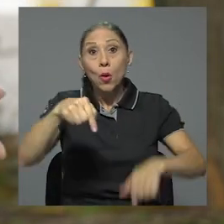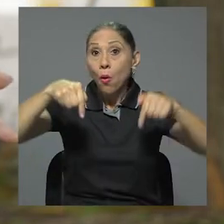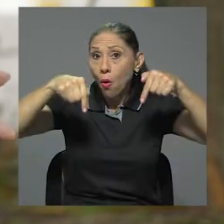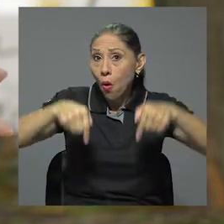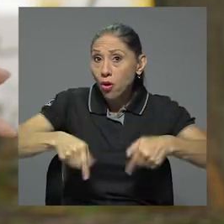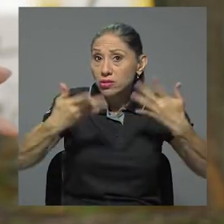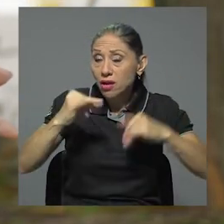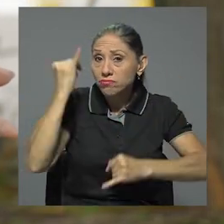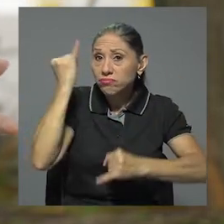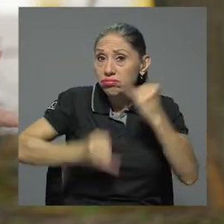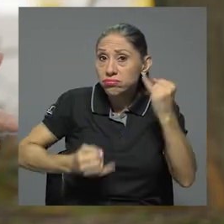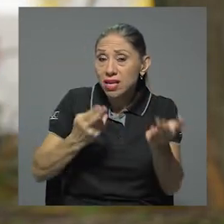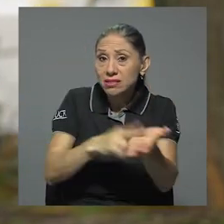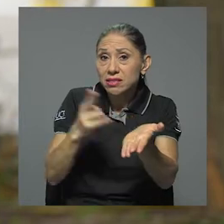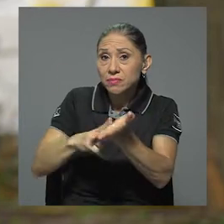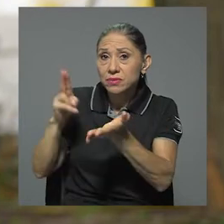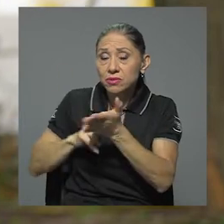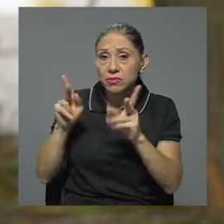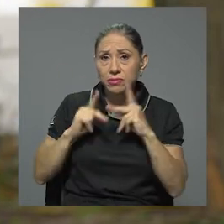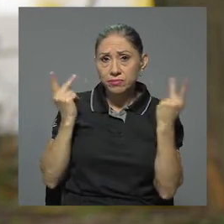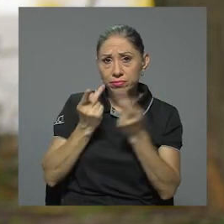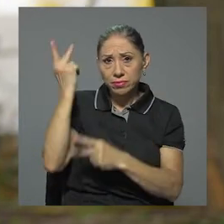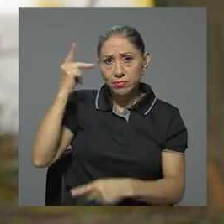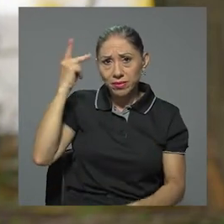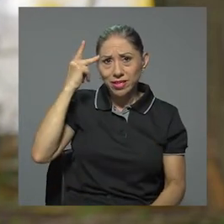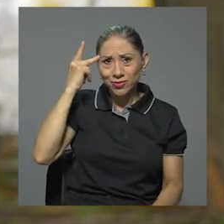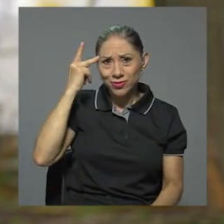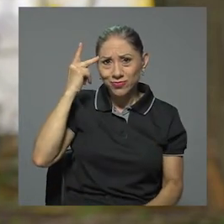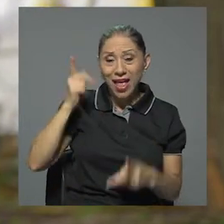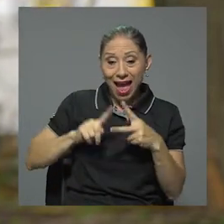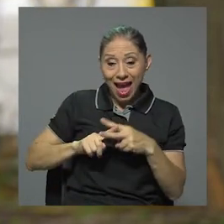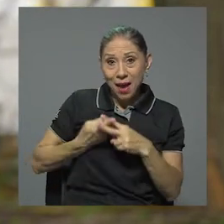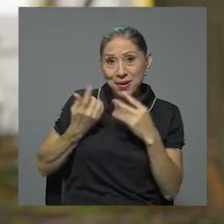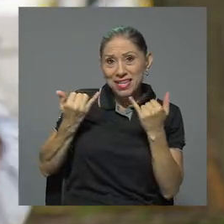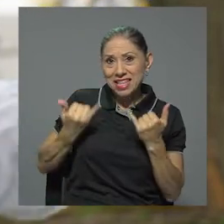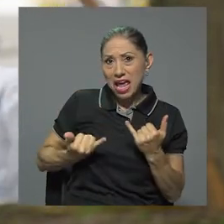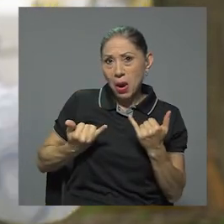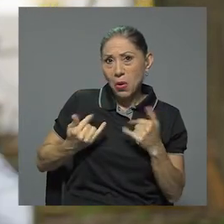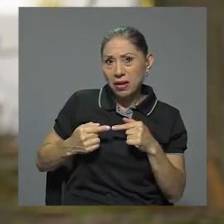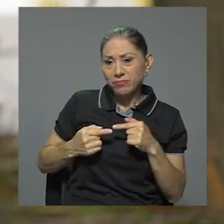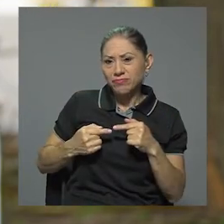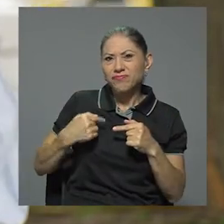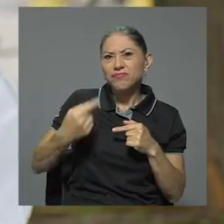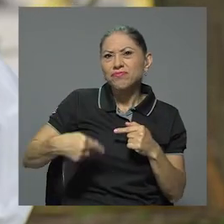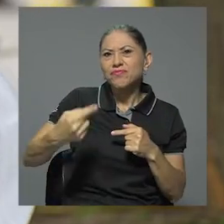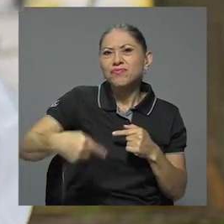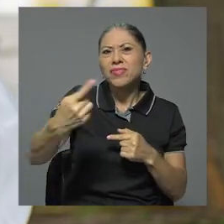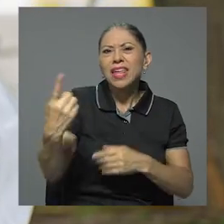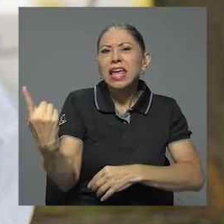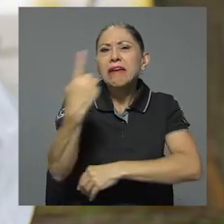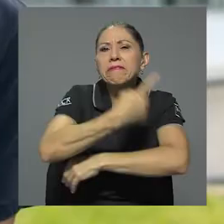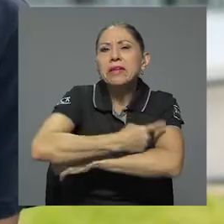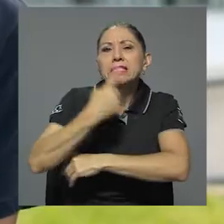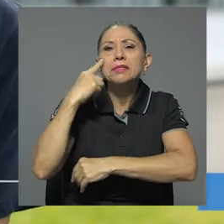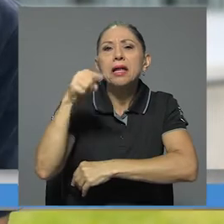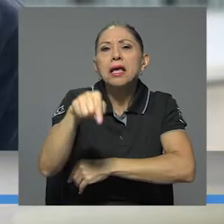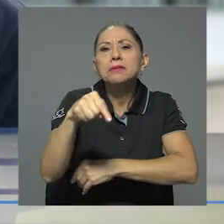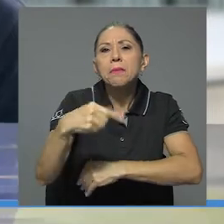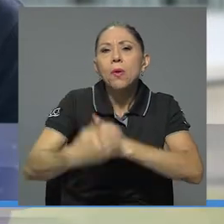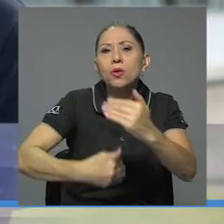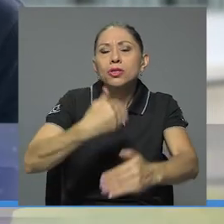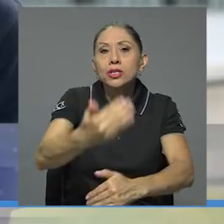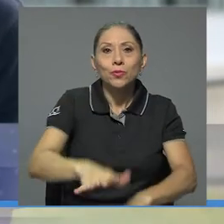día de hoy se cierra la inscripción de los partidos políticos, entonces a partir de ahora, ¿de qué fechas estamos hablando sobre este proceso? Sí,